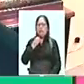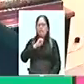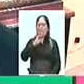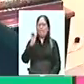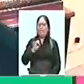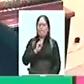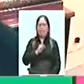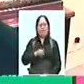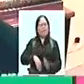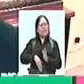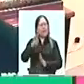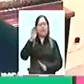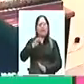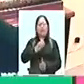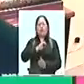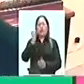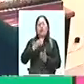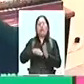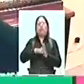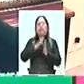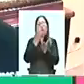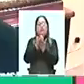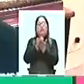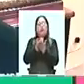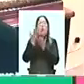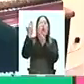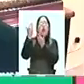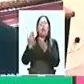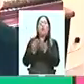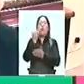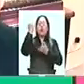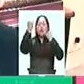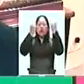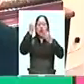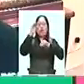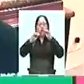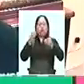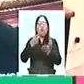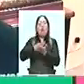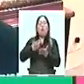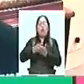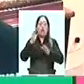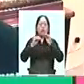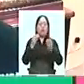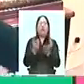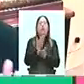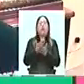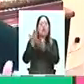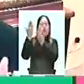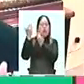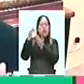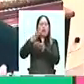para el próximo año. Para eso esperamos que se den las políticas públicas que se están solicitando, principalmente, reitero,